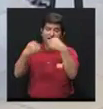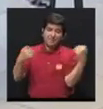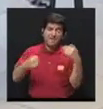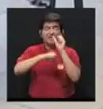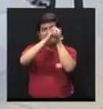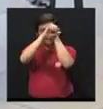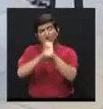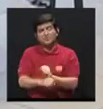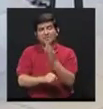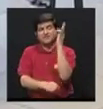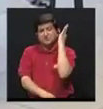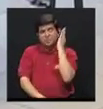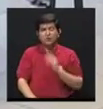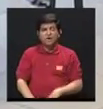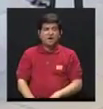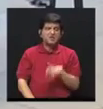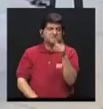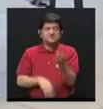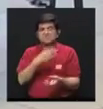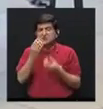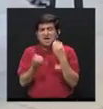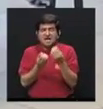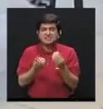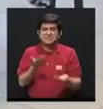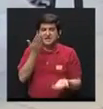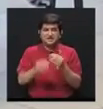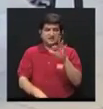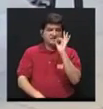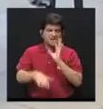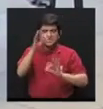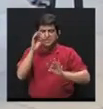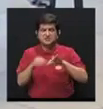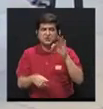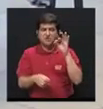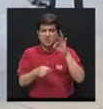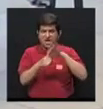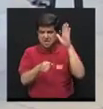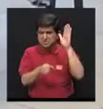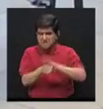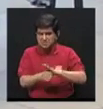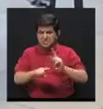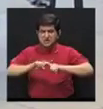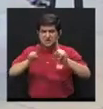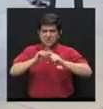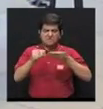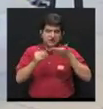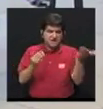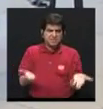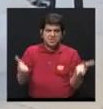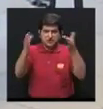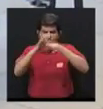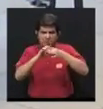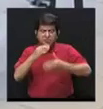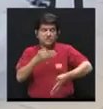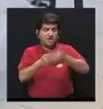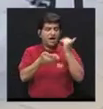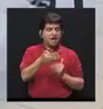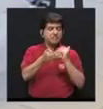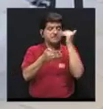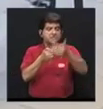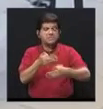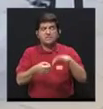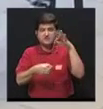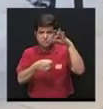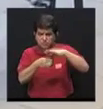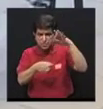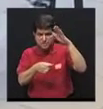mujeres se ocupan de, por ejemplo, de la selección de semillas, de muchas cosas que tienen que ver con antes y después de la cosecha, pero también,